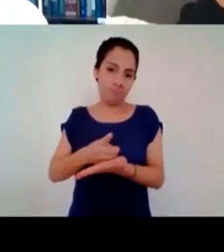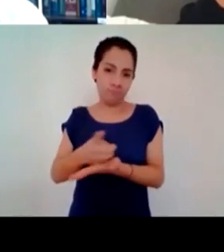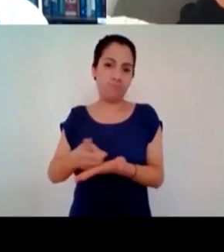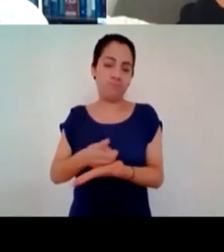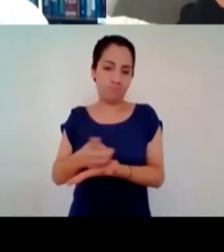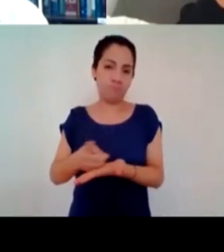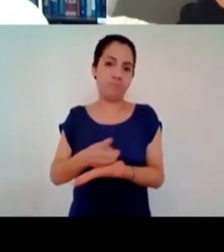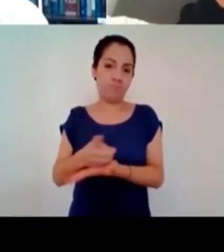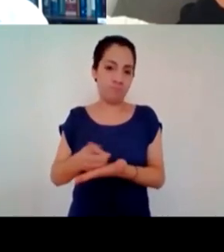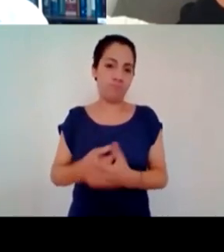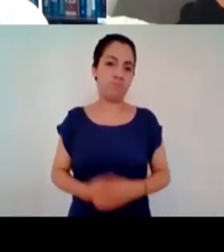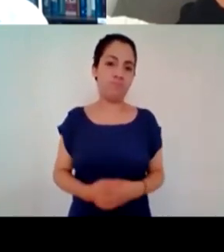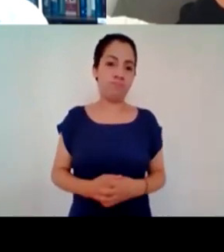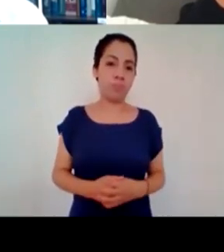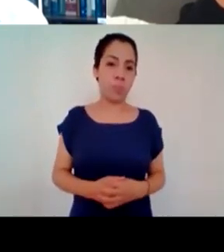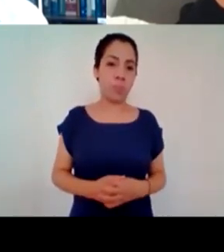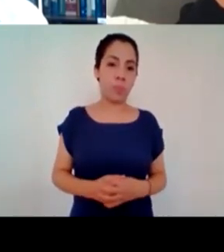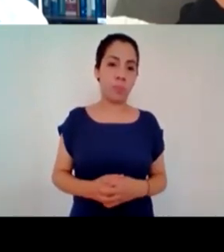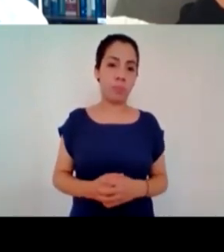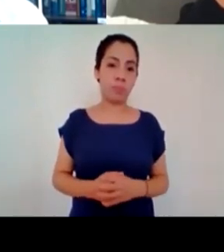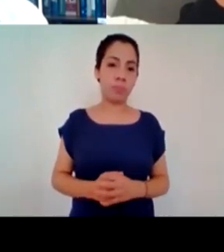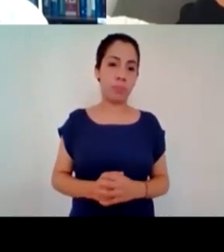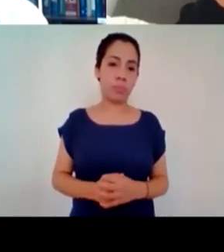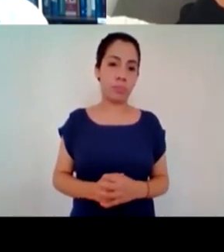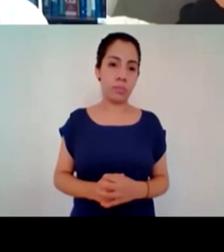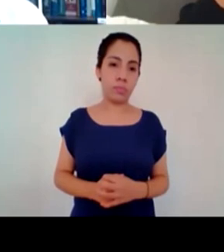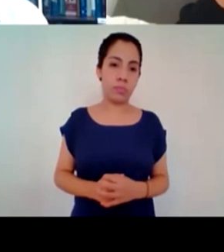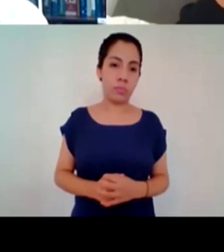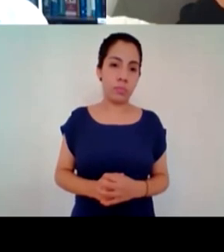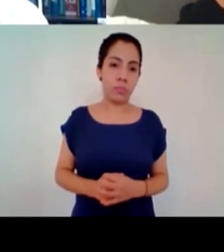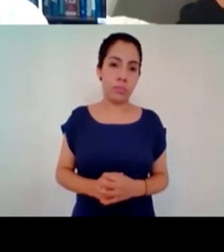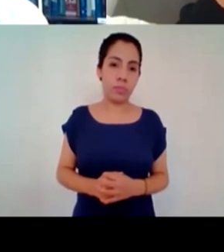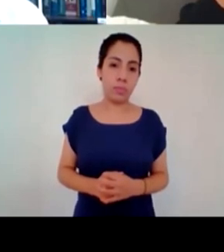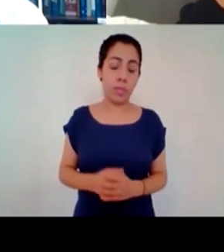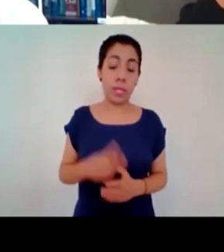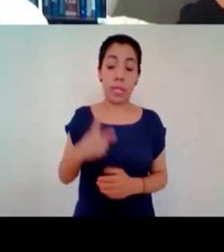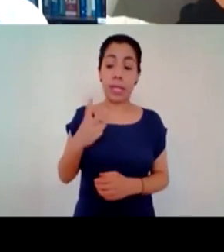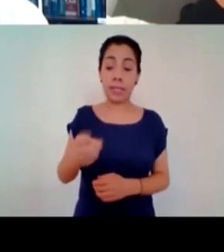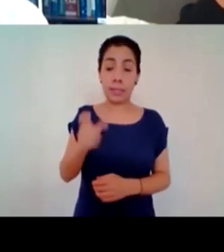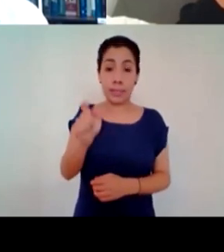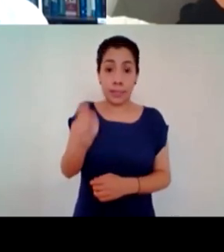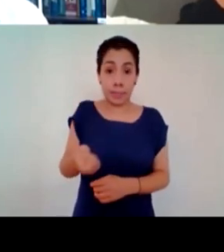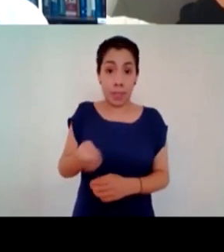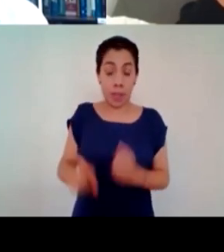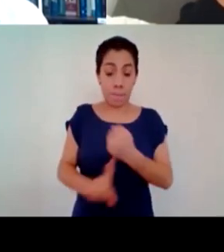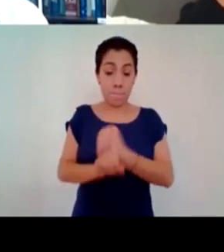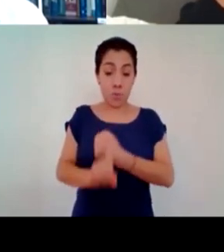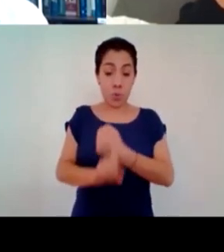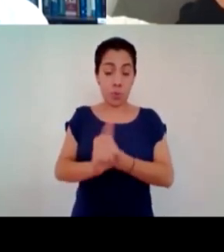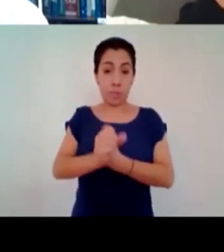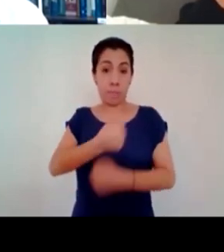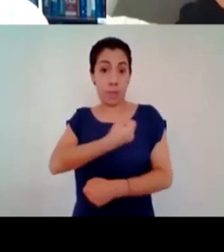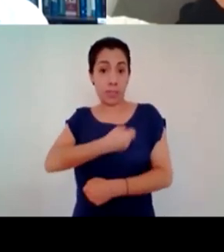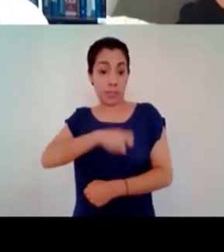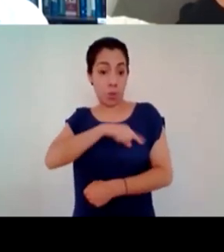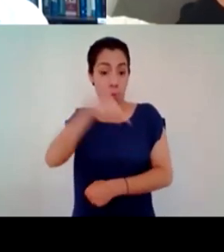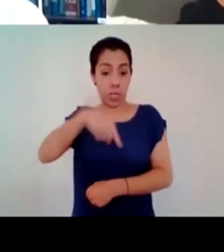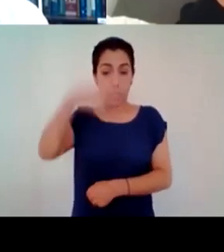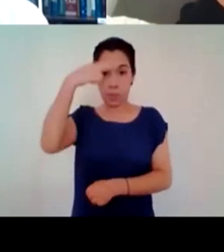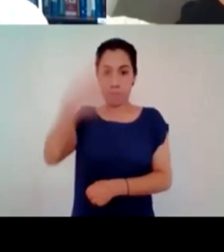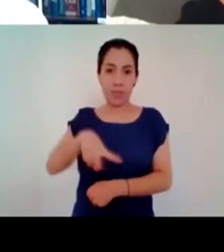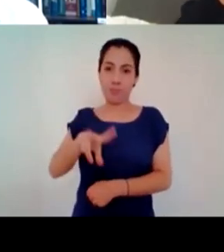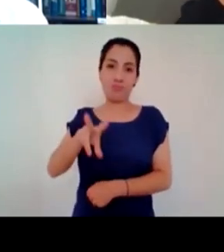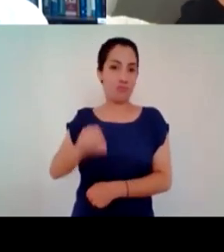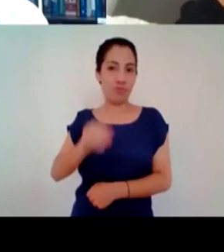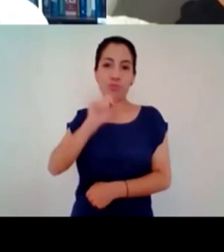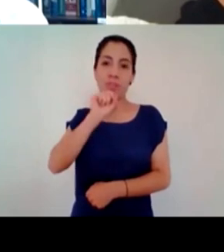de sustancias. Entonces, consideramos que es un problema no de salud nada más en nuestro país, pero también de derechos humanos y